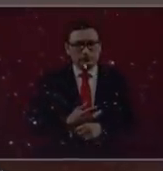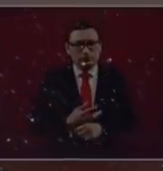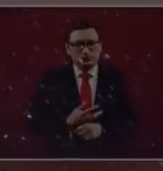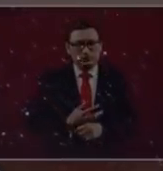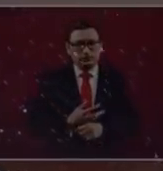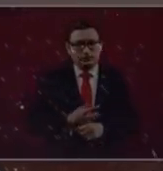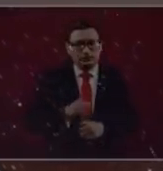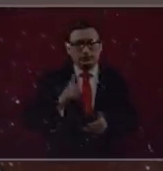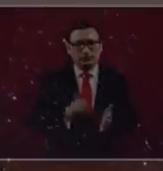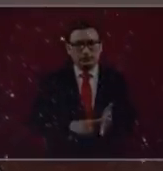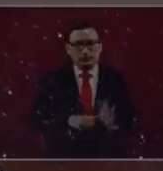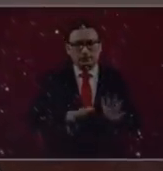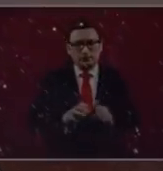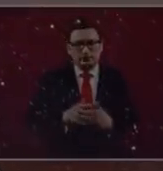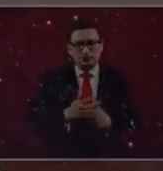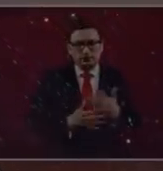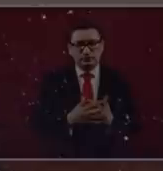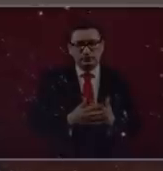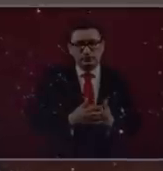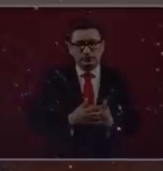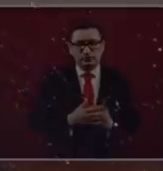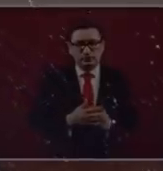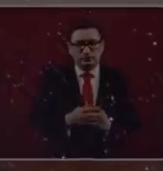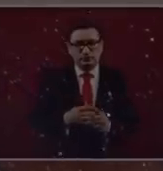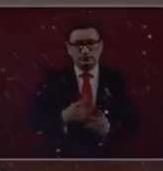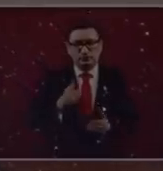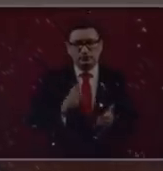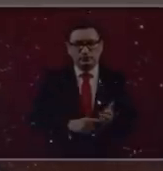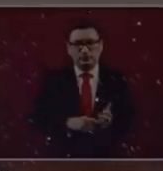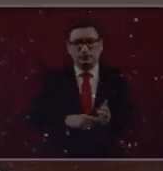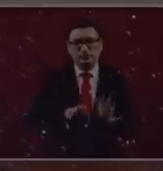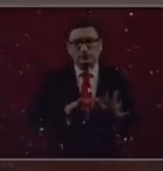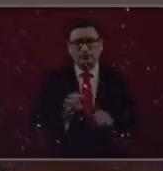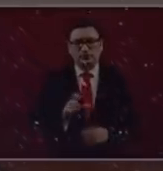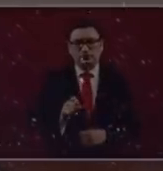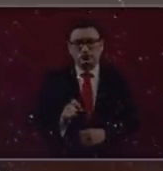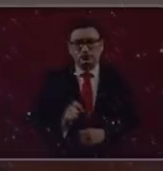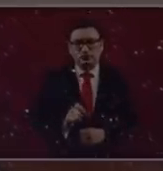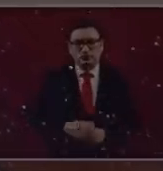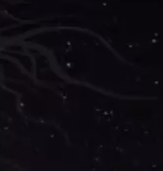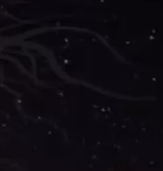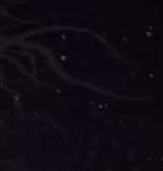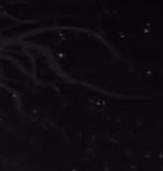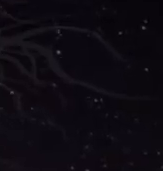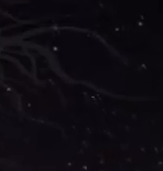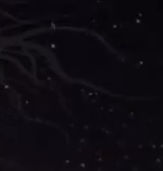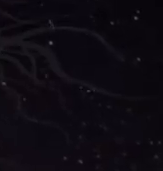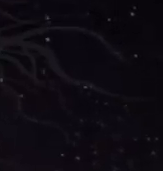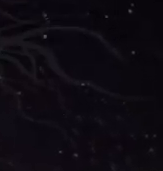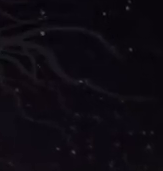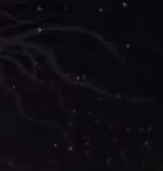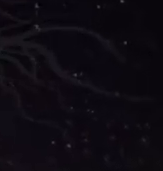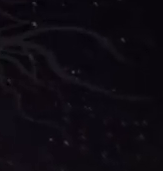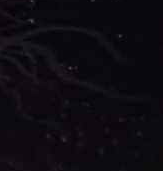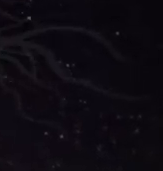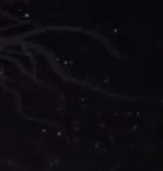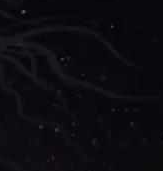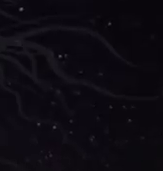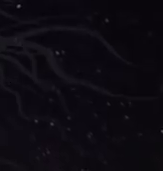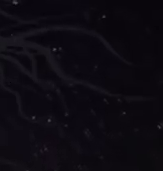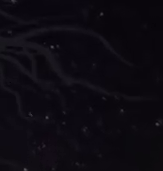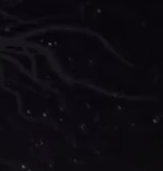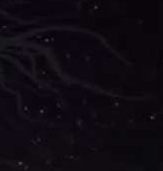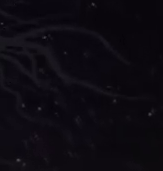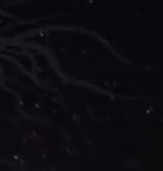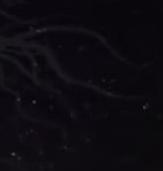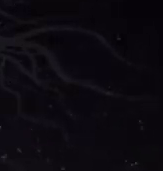menos en este canal podamos discutir y desenmascarar a este tipo de personas, a